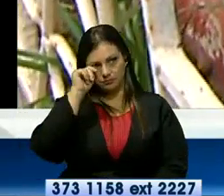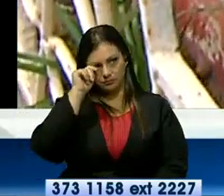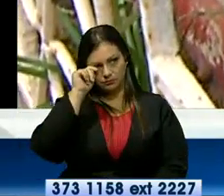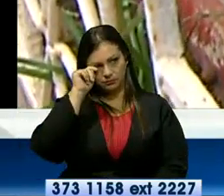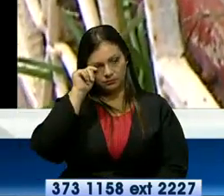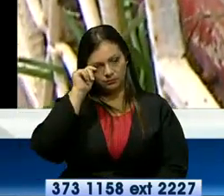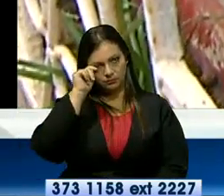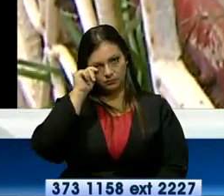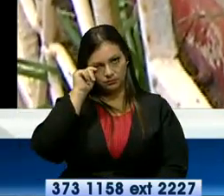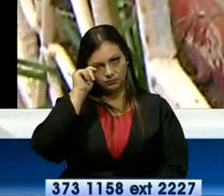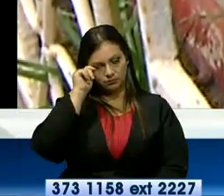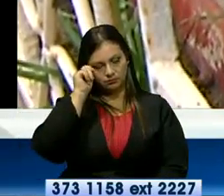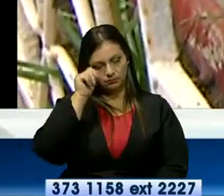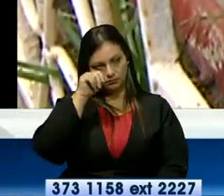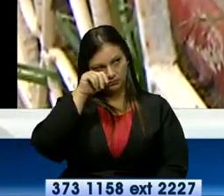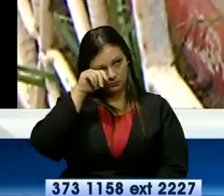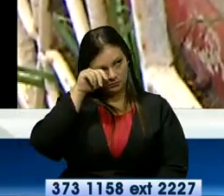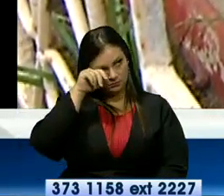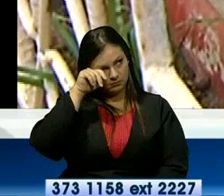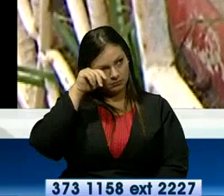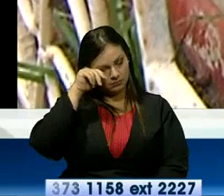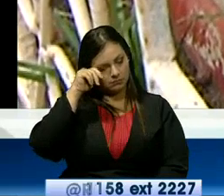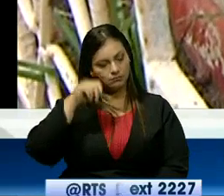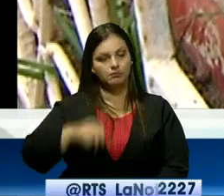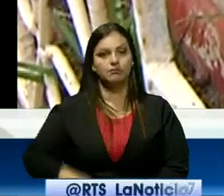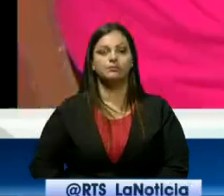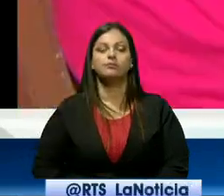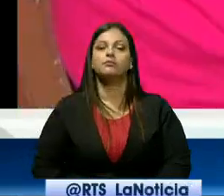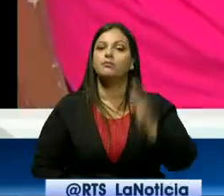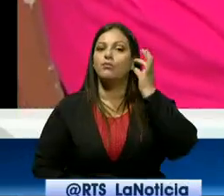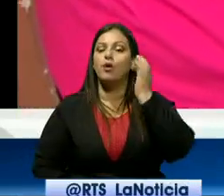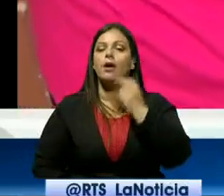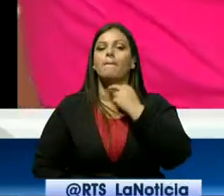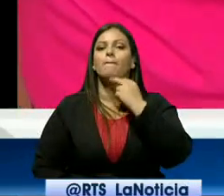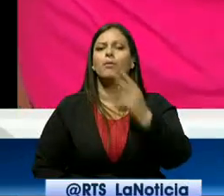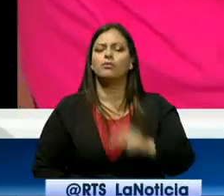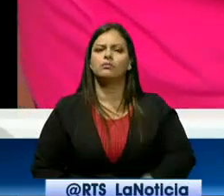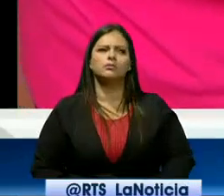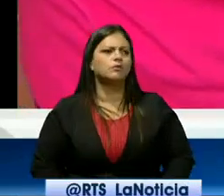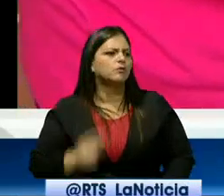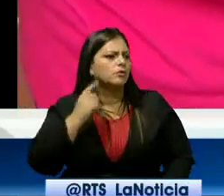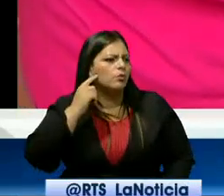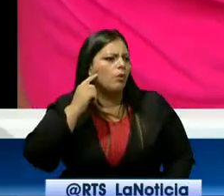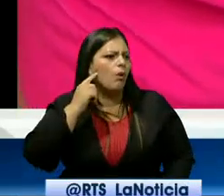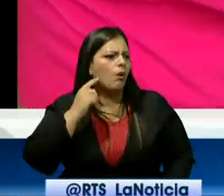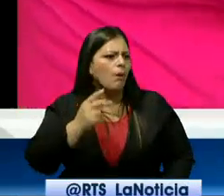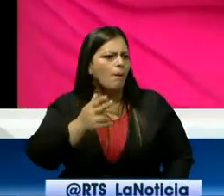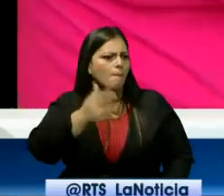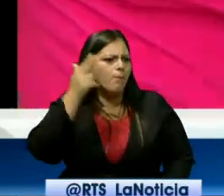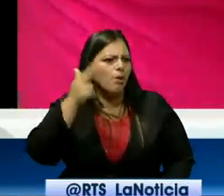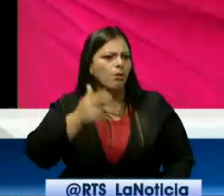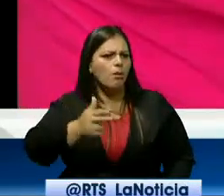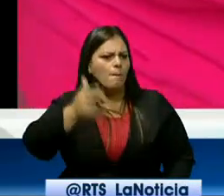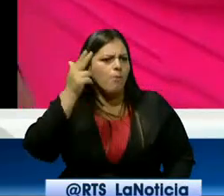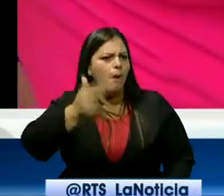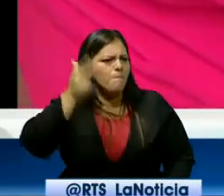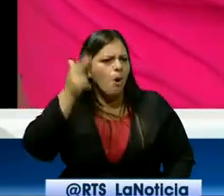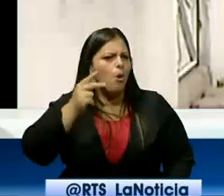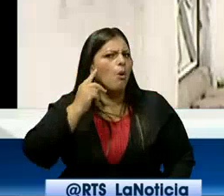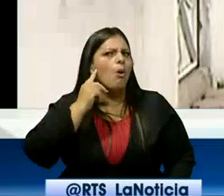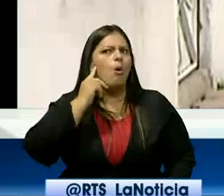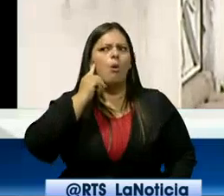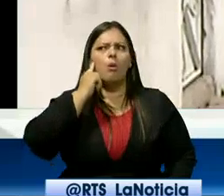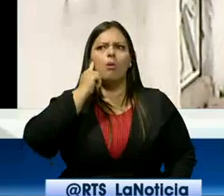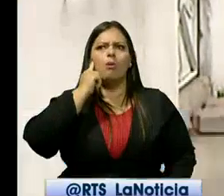lugar. Escuchamos nomás fue un tiro, y después escuchamos dos, y después escuchamos los cinco. Y ahí fue cuando yo ya me asomé, me impacté, entonces ya lo vi al joven que estaba ahí. Yo